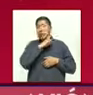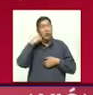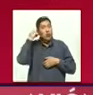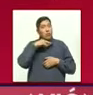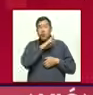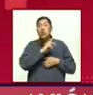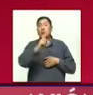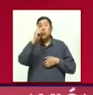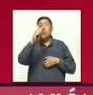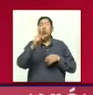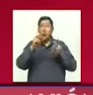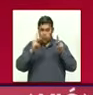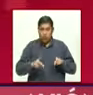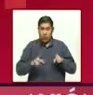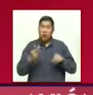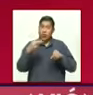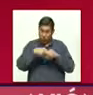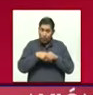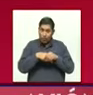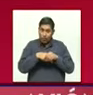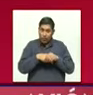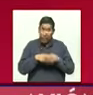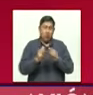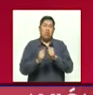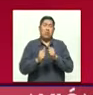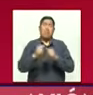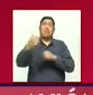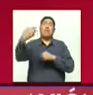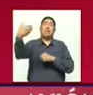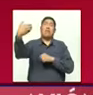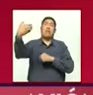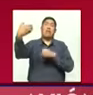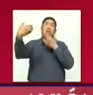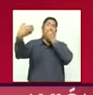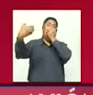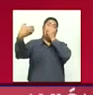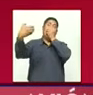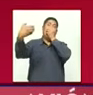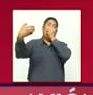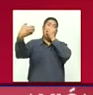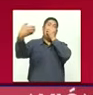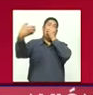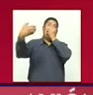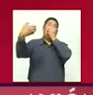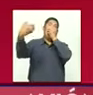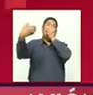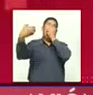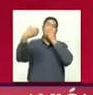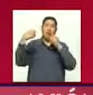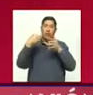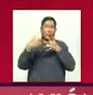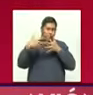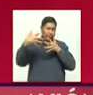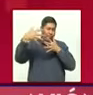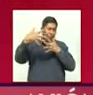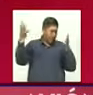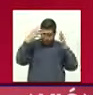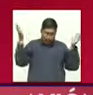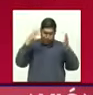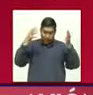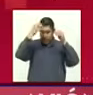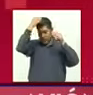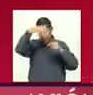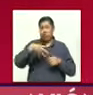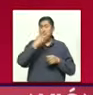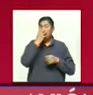que fue uno de los pasajeros. A través de su cuenta en la plataforma X ha señalado que después de despegar la cabina se despresurizó y